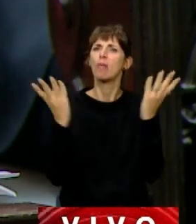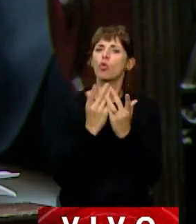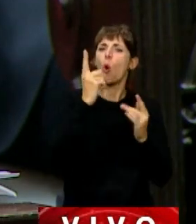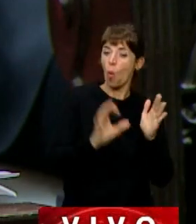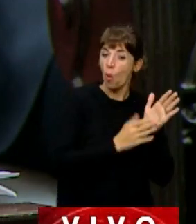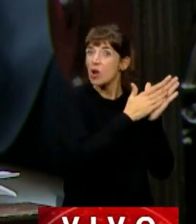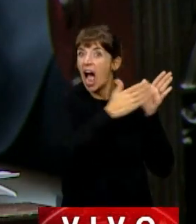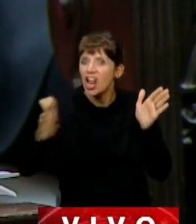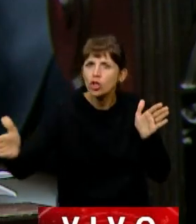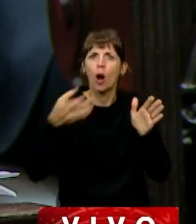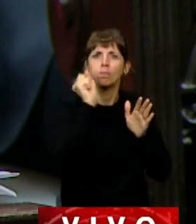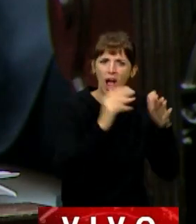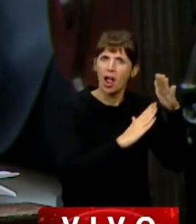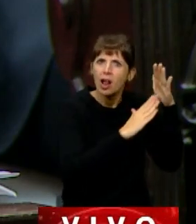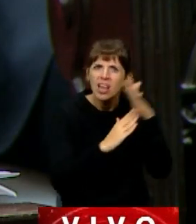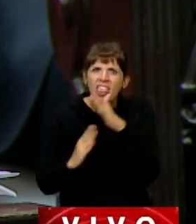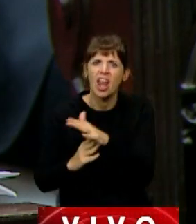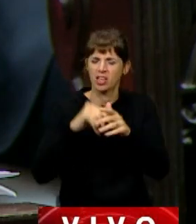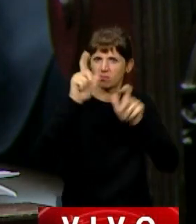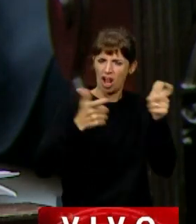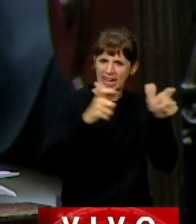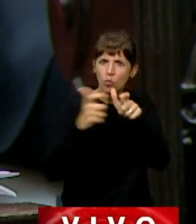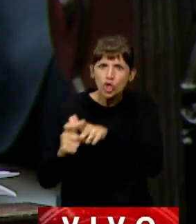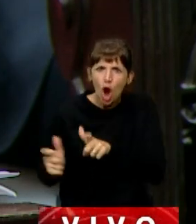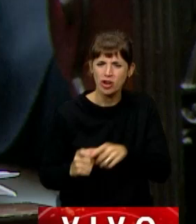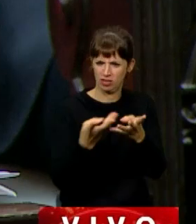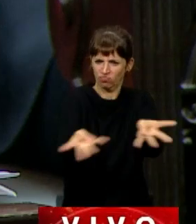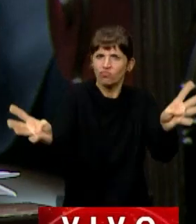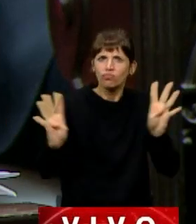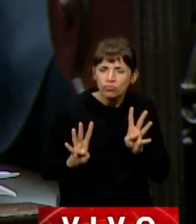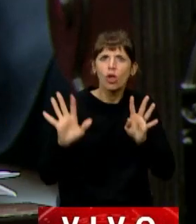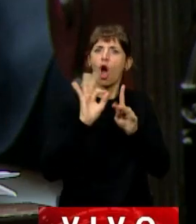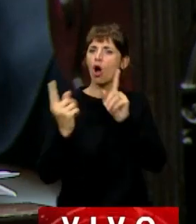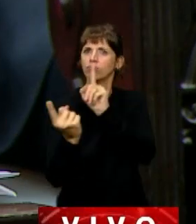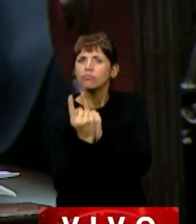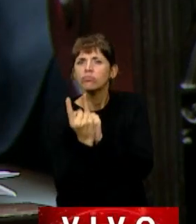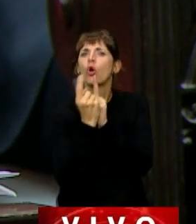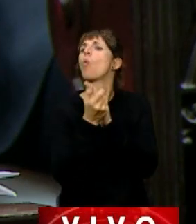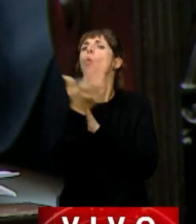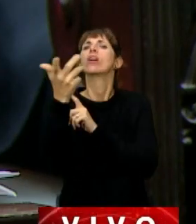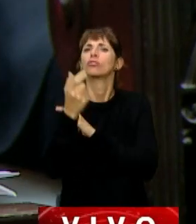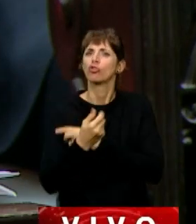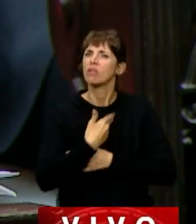estos líderes en reuniones bilaterales, multilaterales. Pregunto, ¿cuántos?